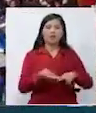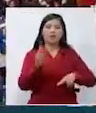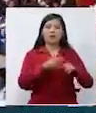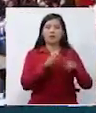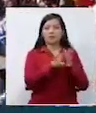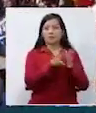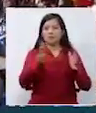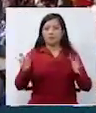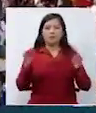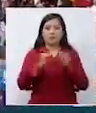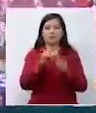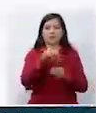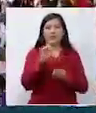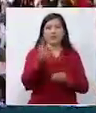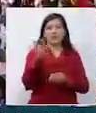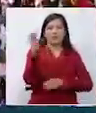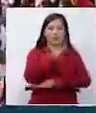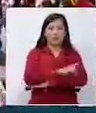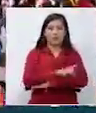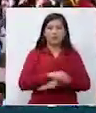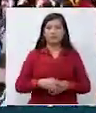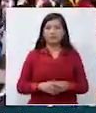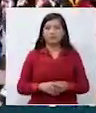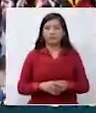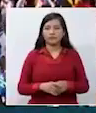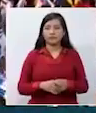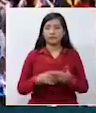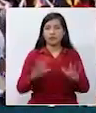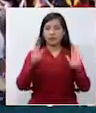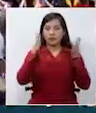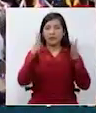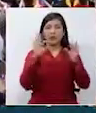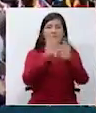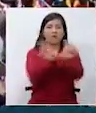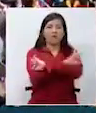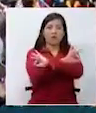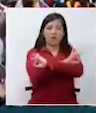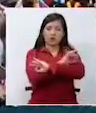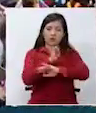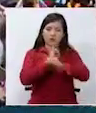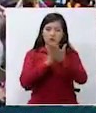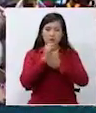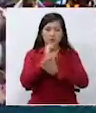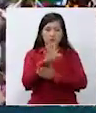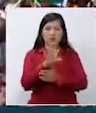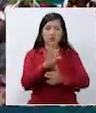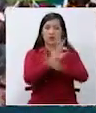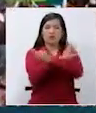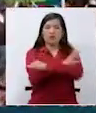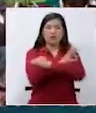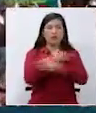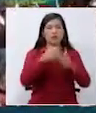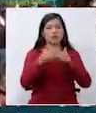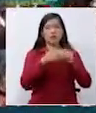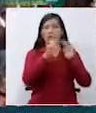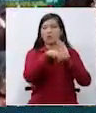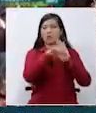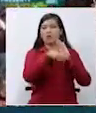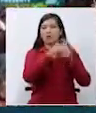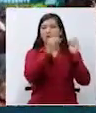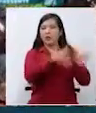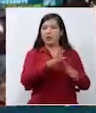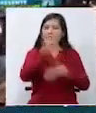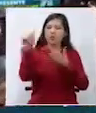otros 180 días. Hay una flojera, voy a ser sincero, hay una flojera, una dejadez de los